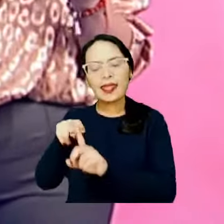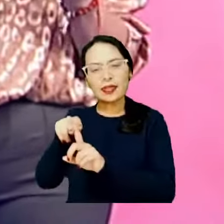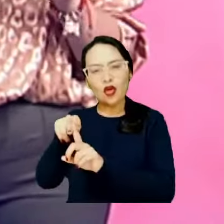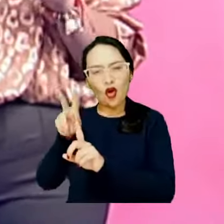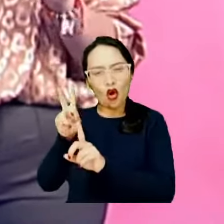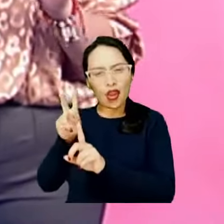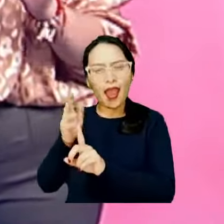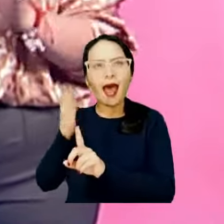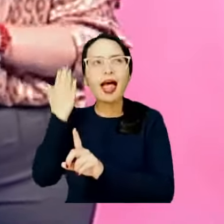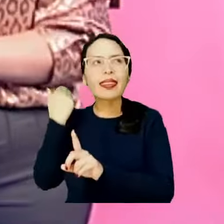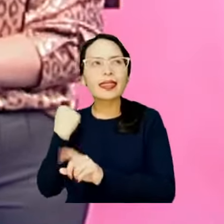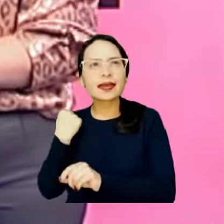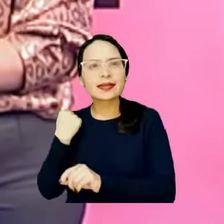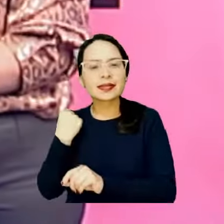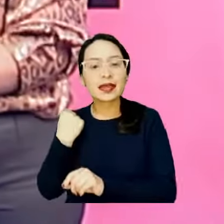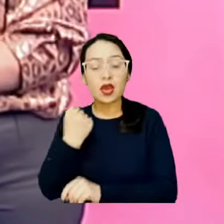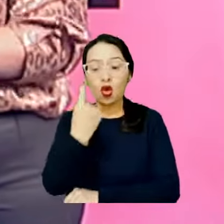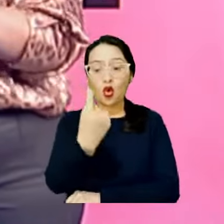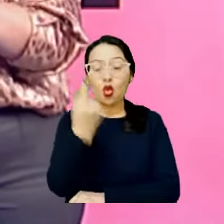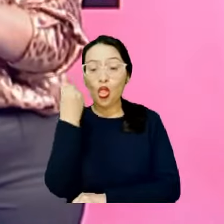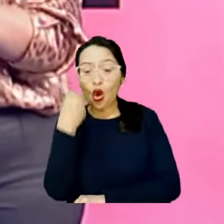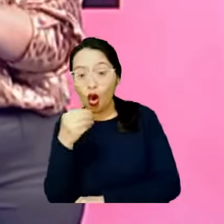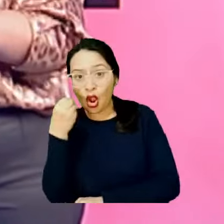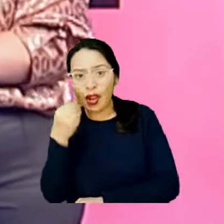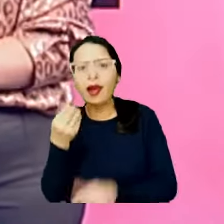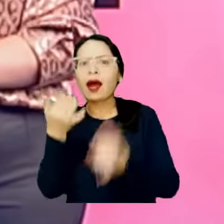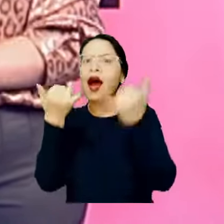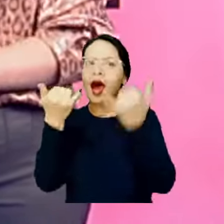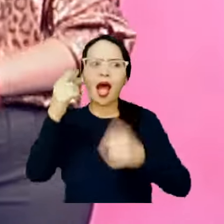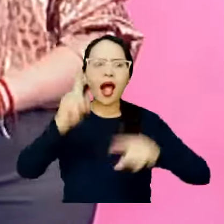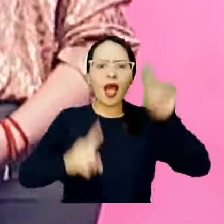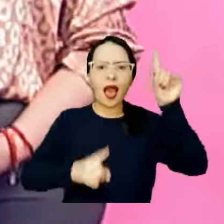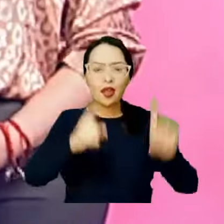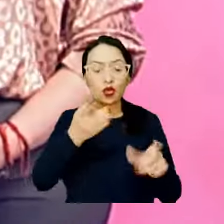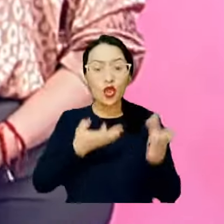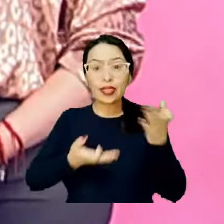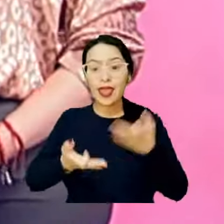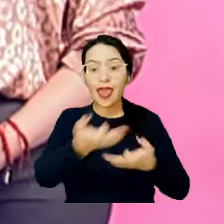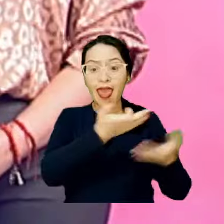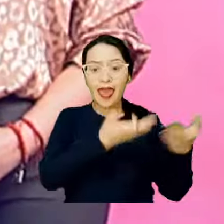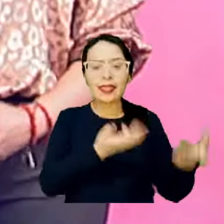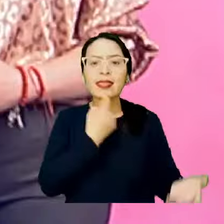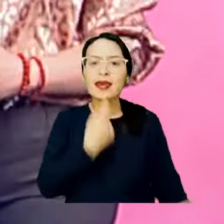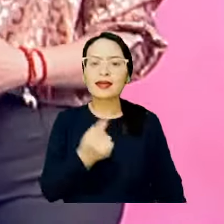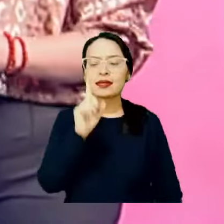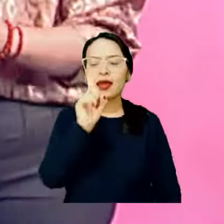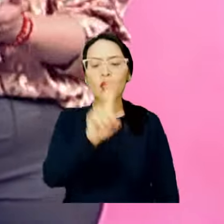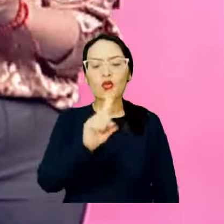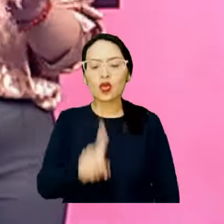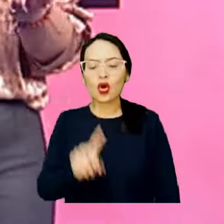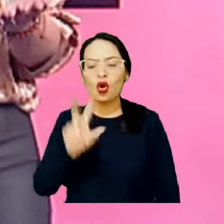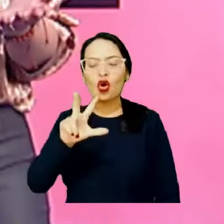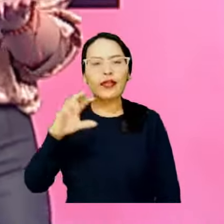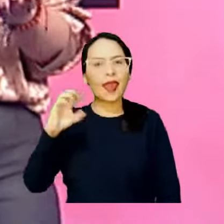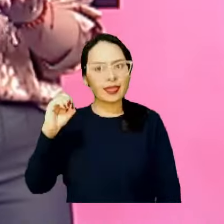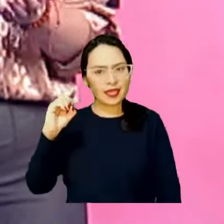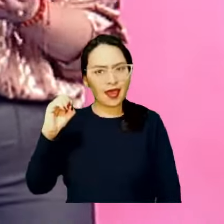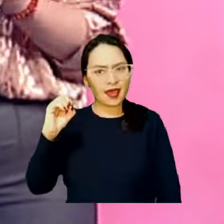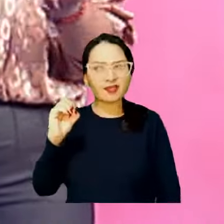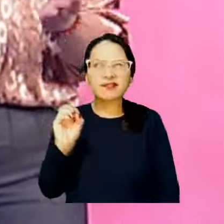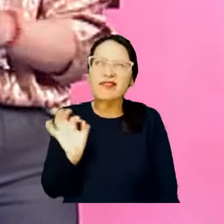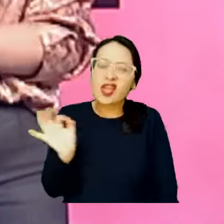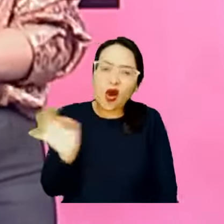pues antes del IVA, $1, están cobrando en algunas tiendas, en algunos expendios, hasta 1.30 o 1.35. Lo que tú dices no tiene referente